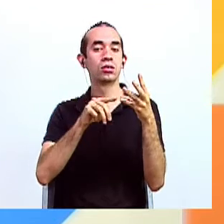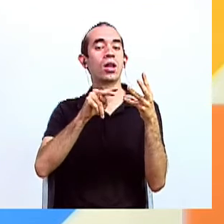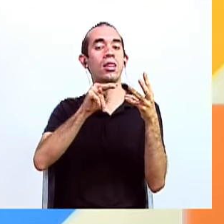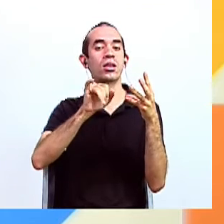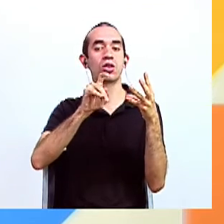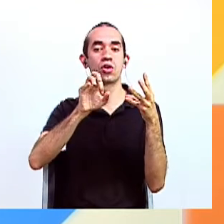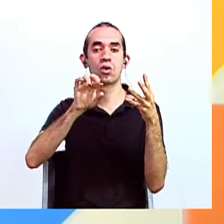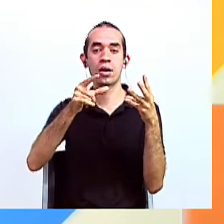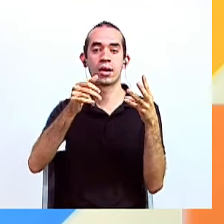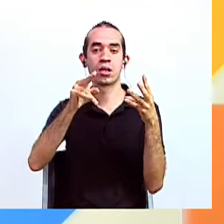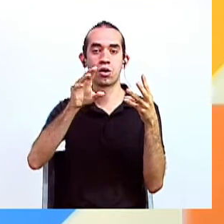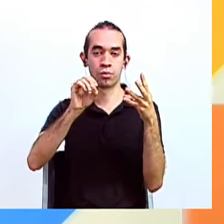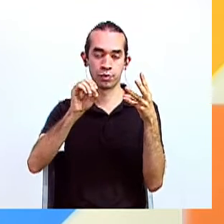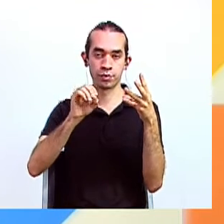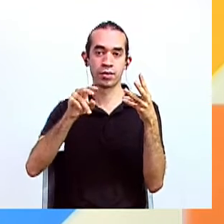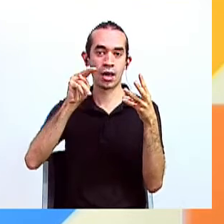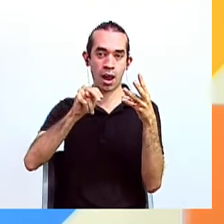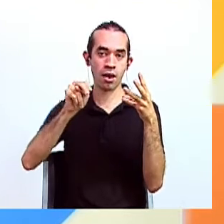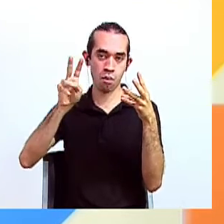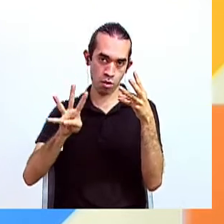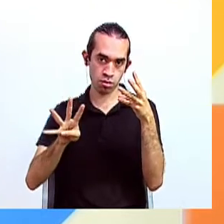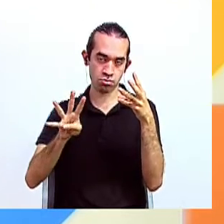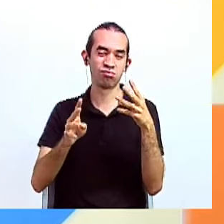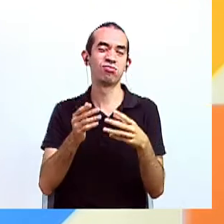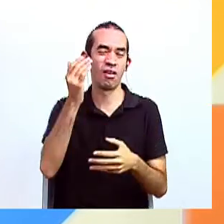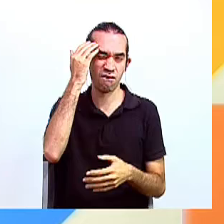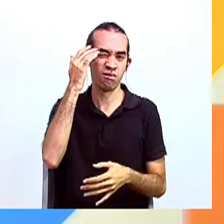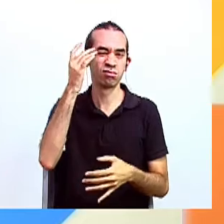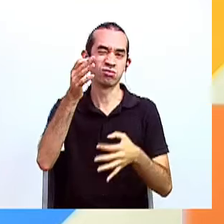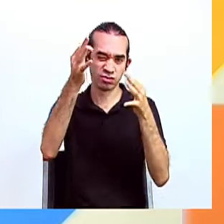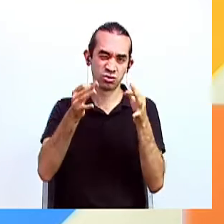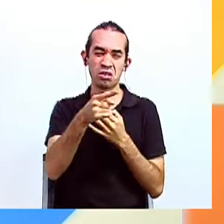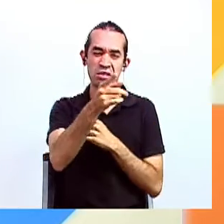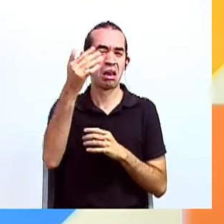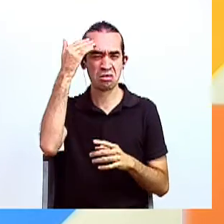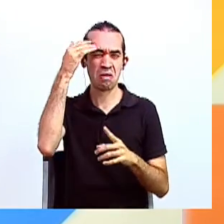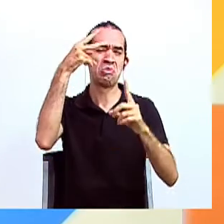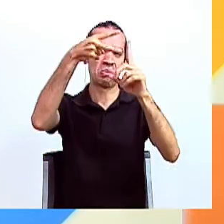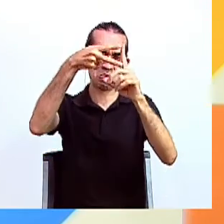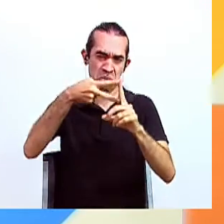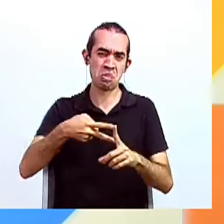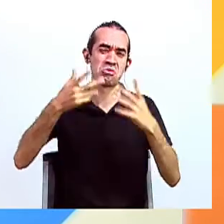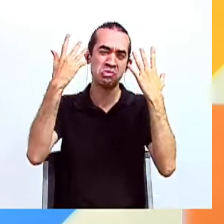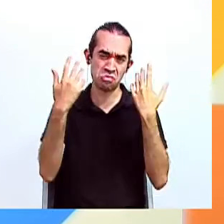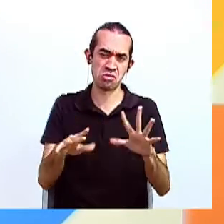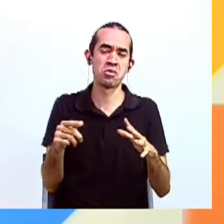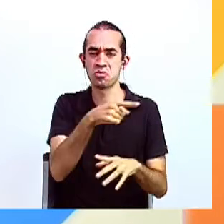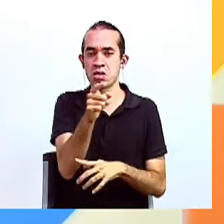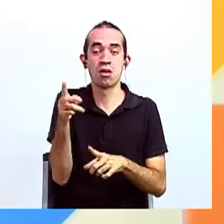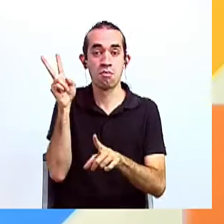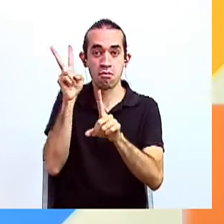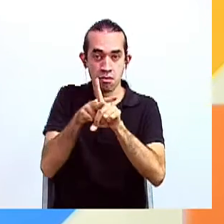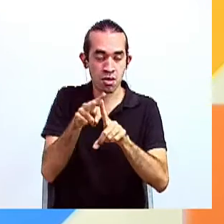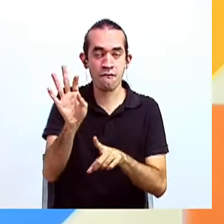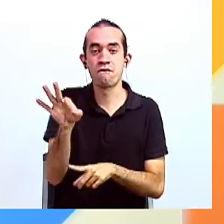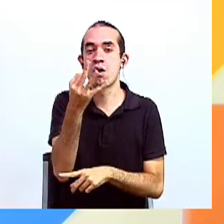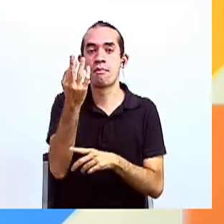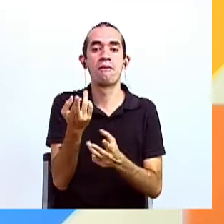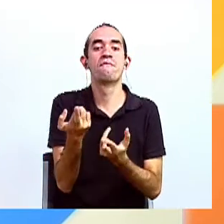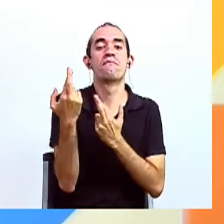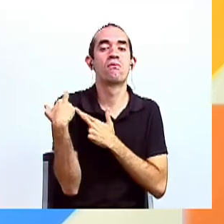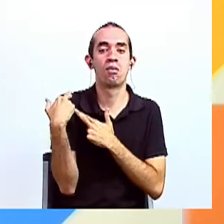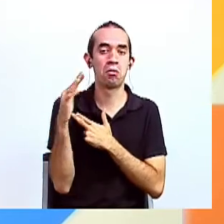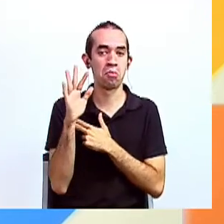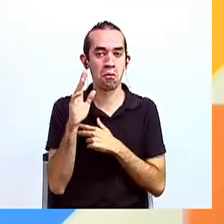garantizar que tienen amplio conocimiento en vocabulario en esta materia y que además ustedes lo aplican de manera responsable en sus